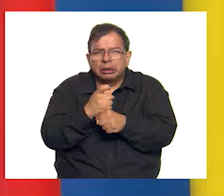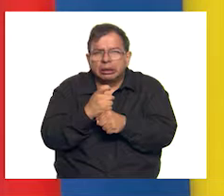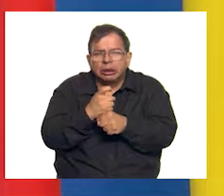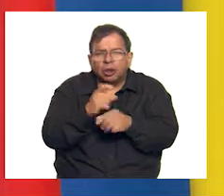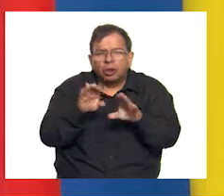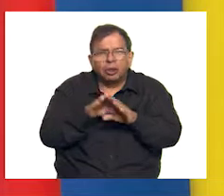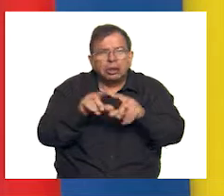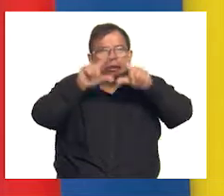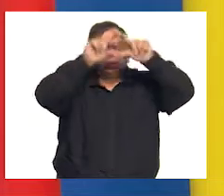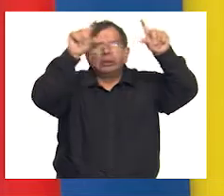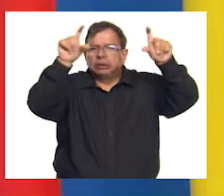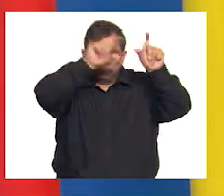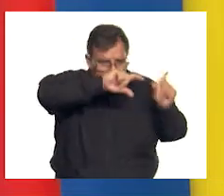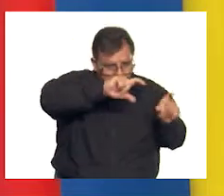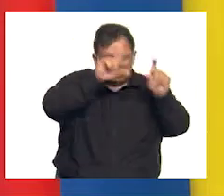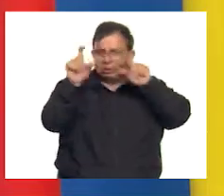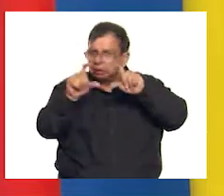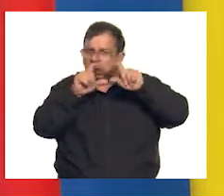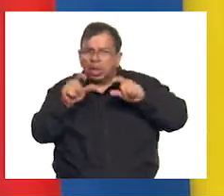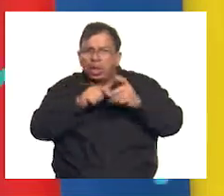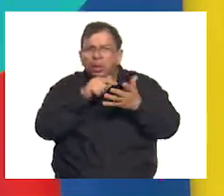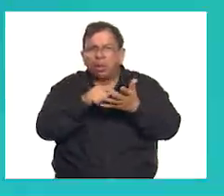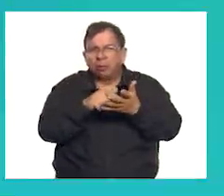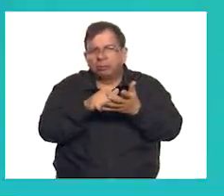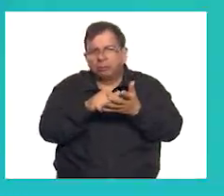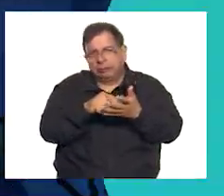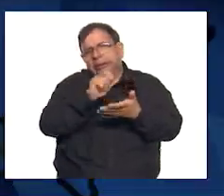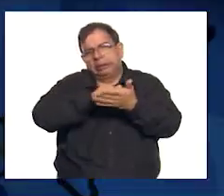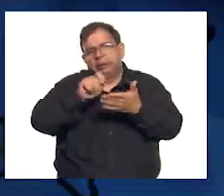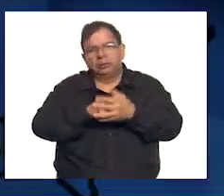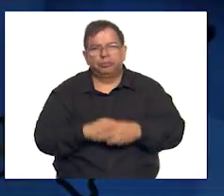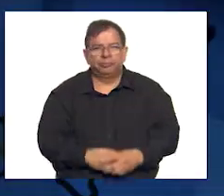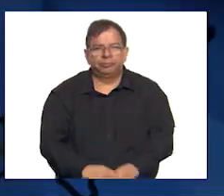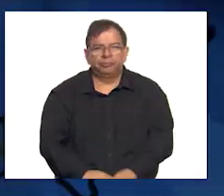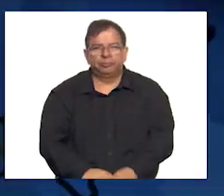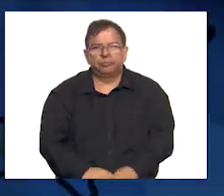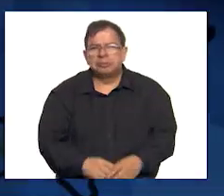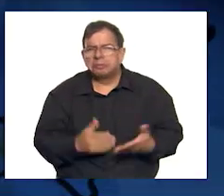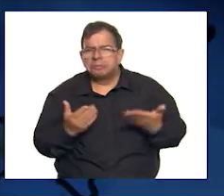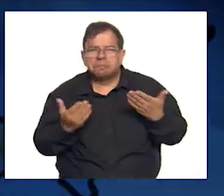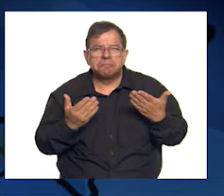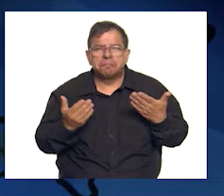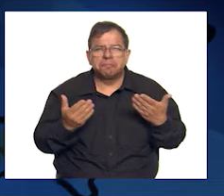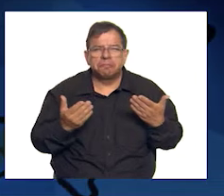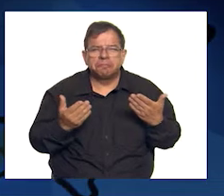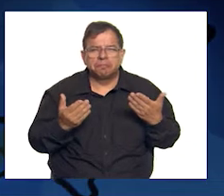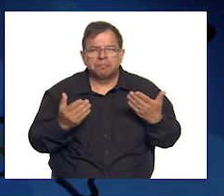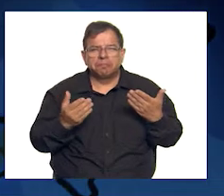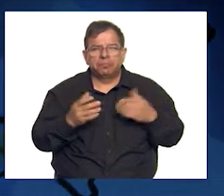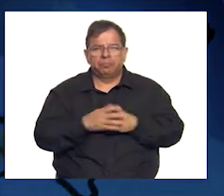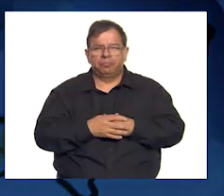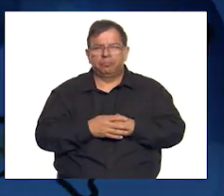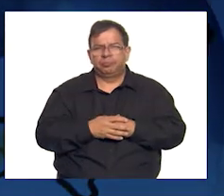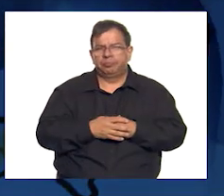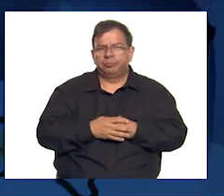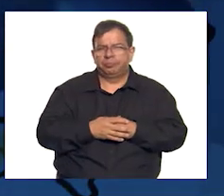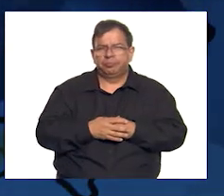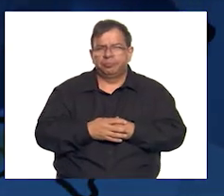el título o el encabezado del cartel y pues escribirlo. Y entonces puse ahí,